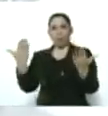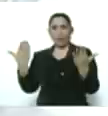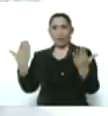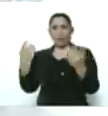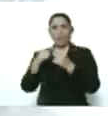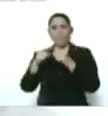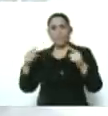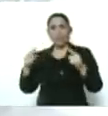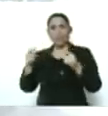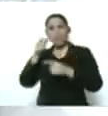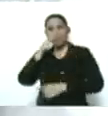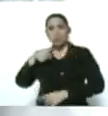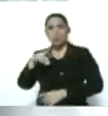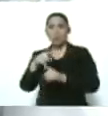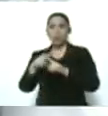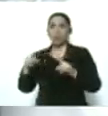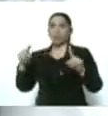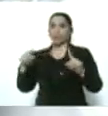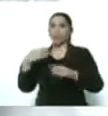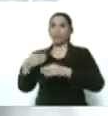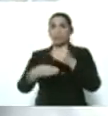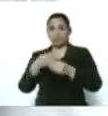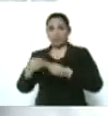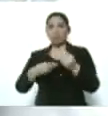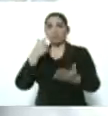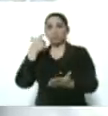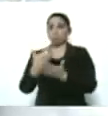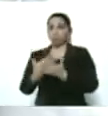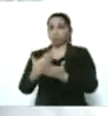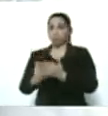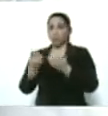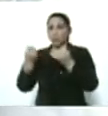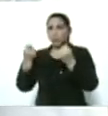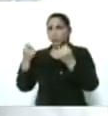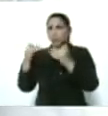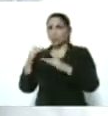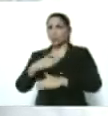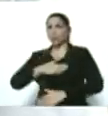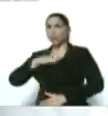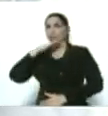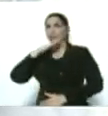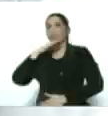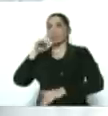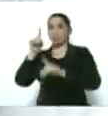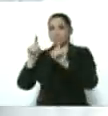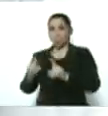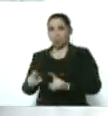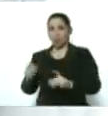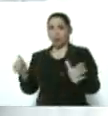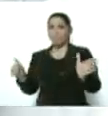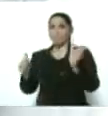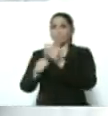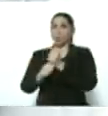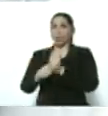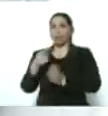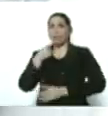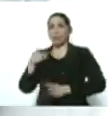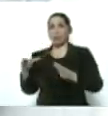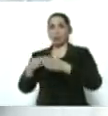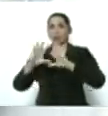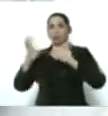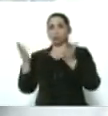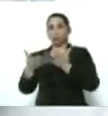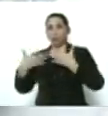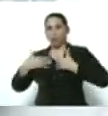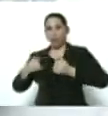con población diferente si en efecto se está haciendo un número suficiente de pruebas, que es lo que ha determinado la Organización Mundial de la Salud,